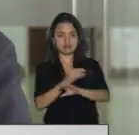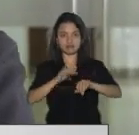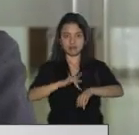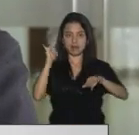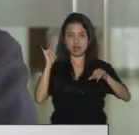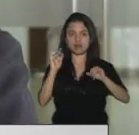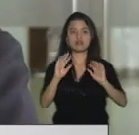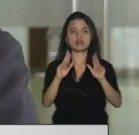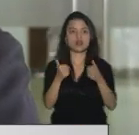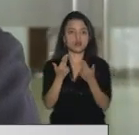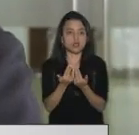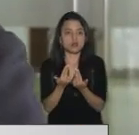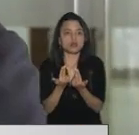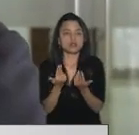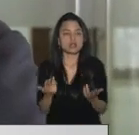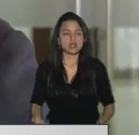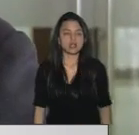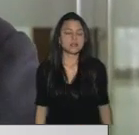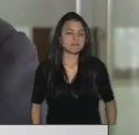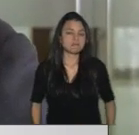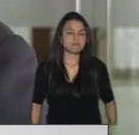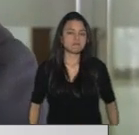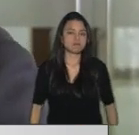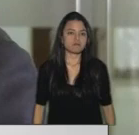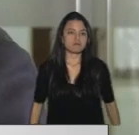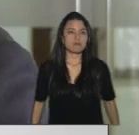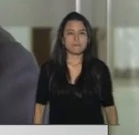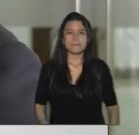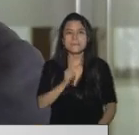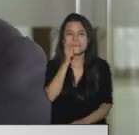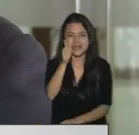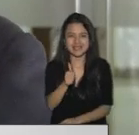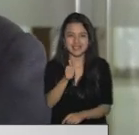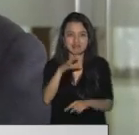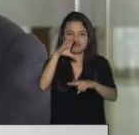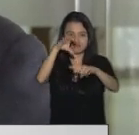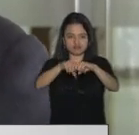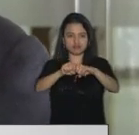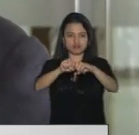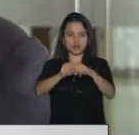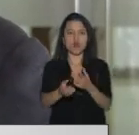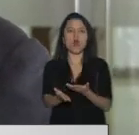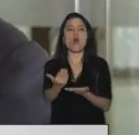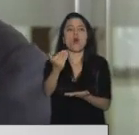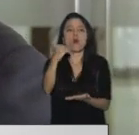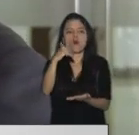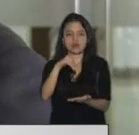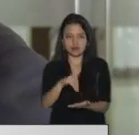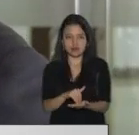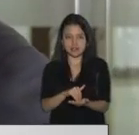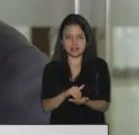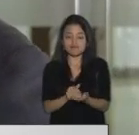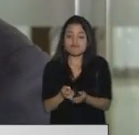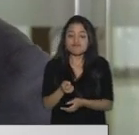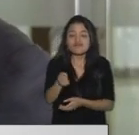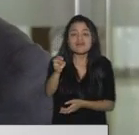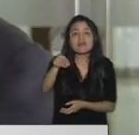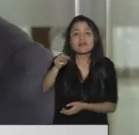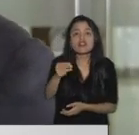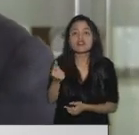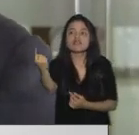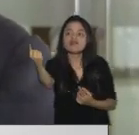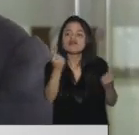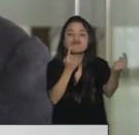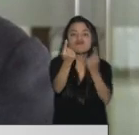mañana. Ahí definimos citar mañana a la empresa nuevamente, definimos el miércoles citar a 10 expertos internacionales y